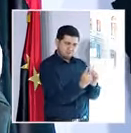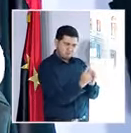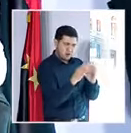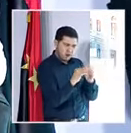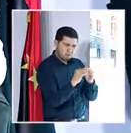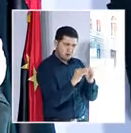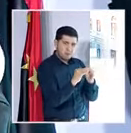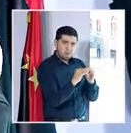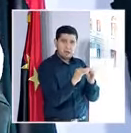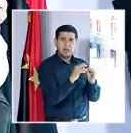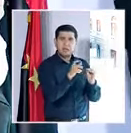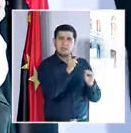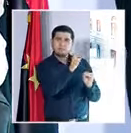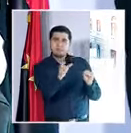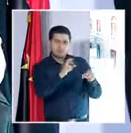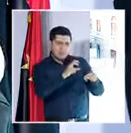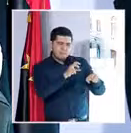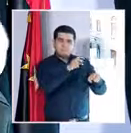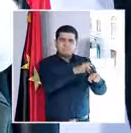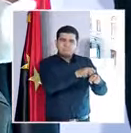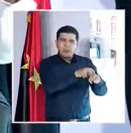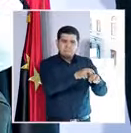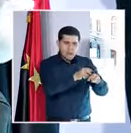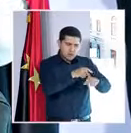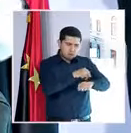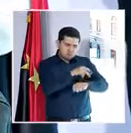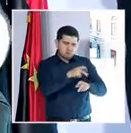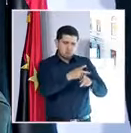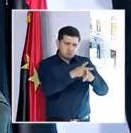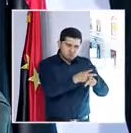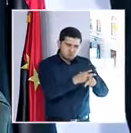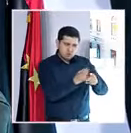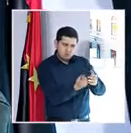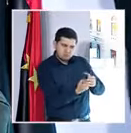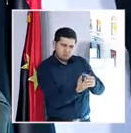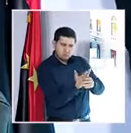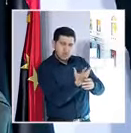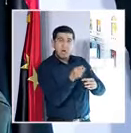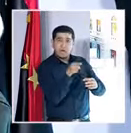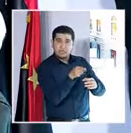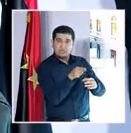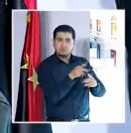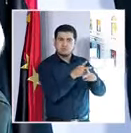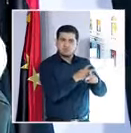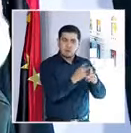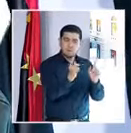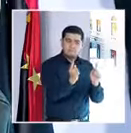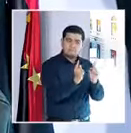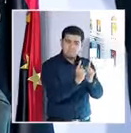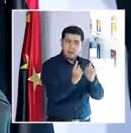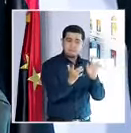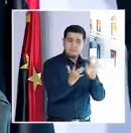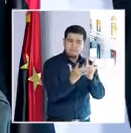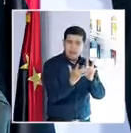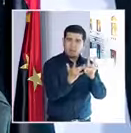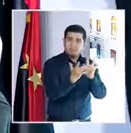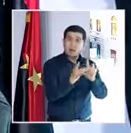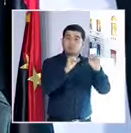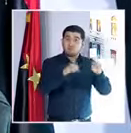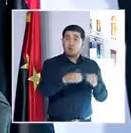Silos, de Cácota, de Chitagá, con quienes estuvimos en una interlocución permanente y logramos comprarle la